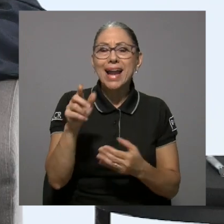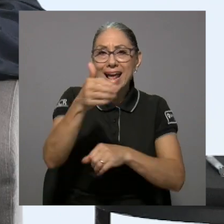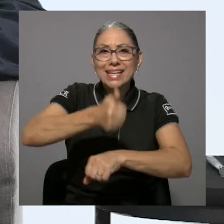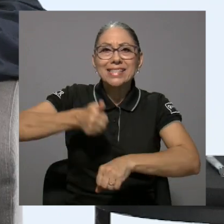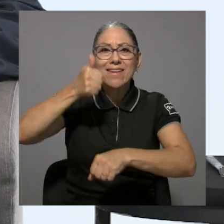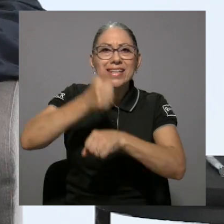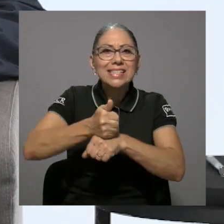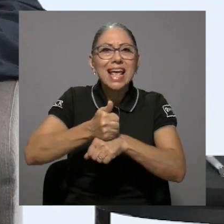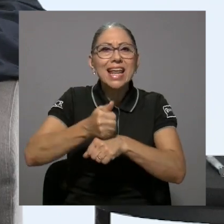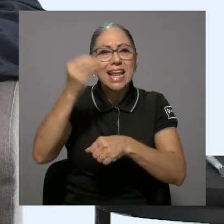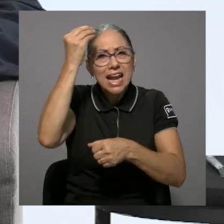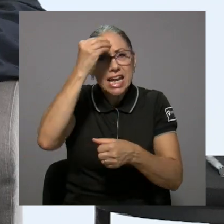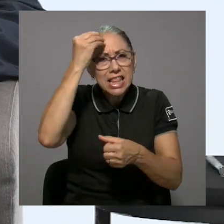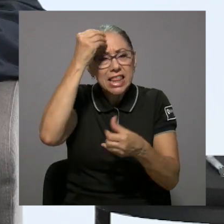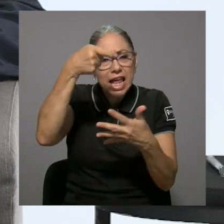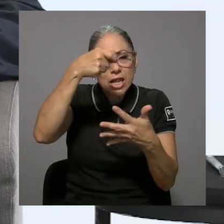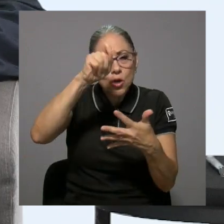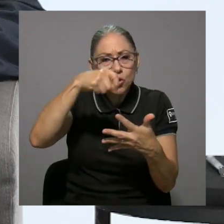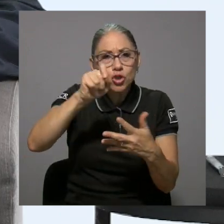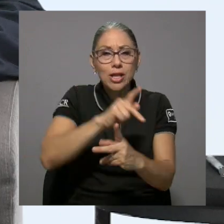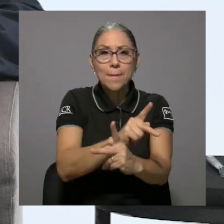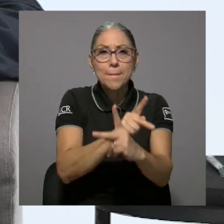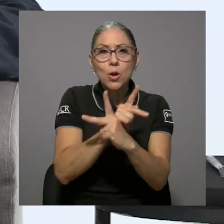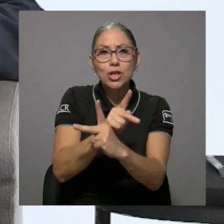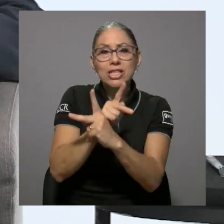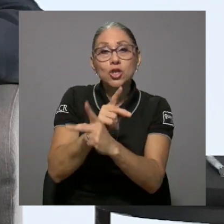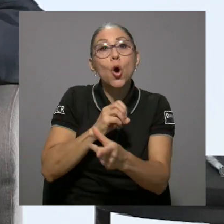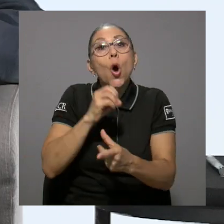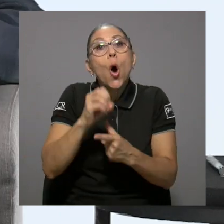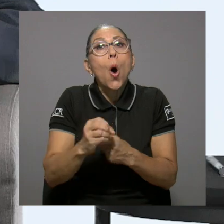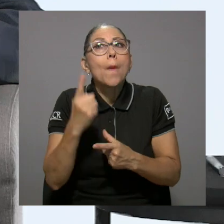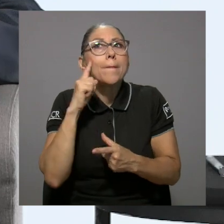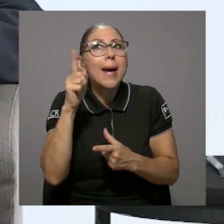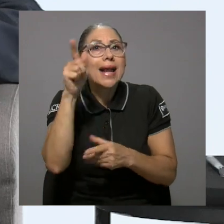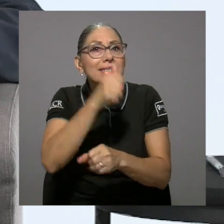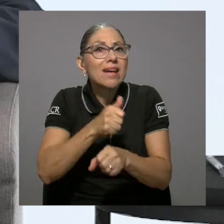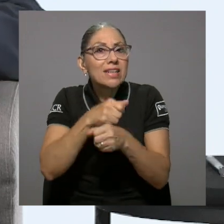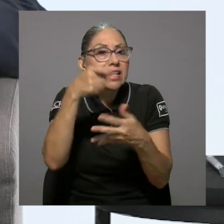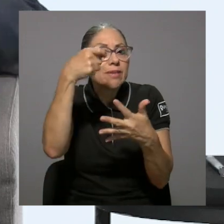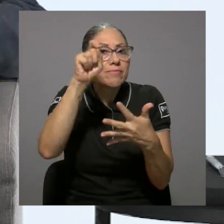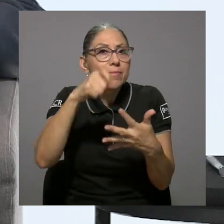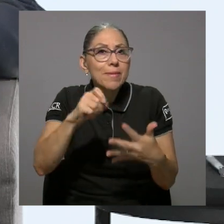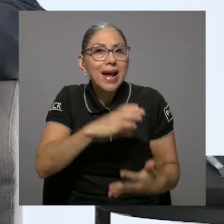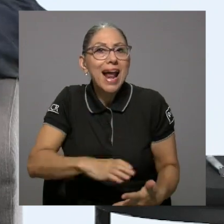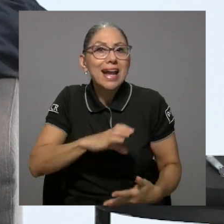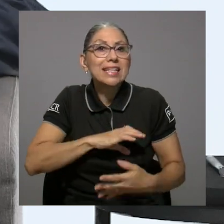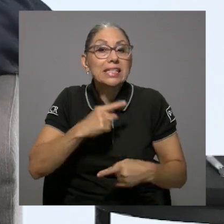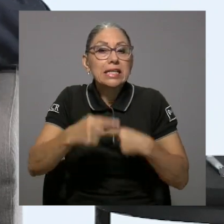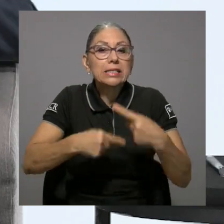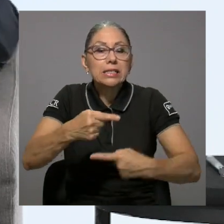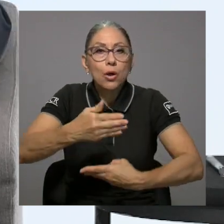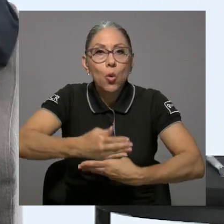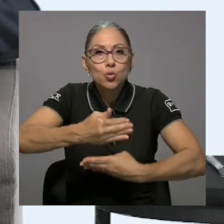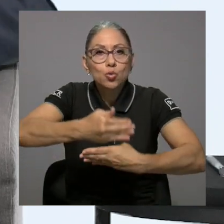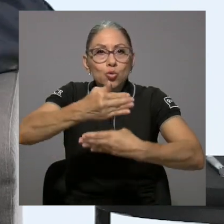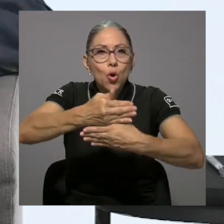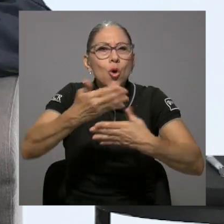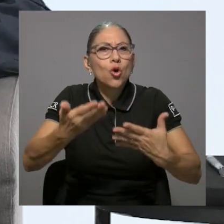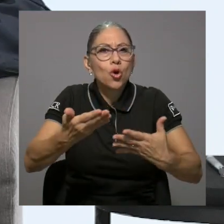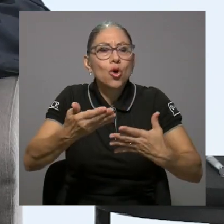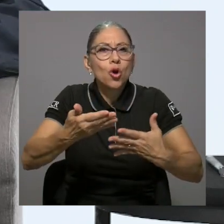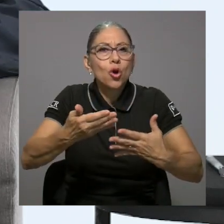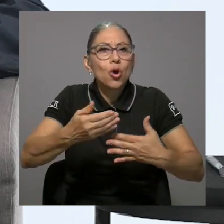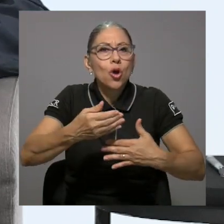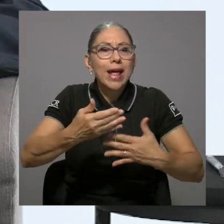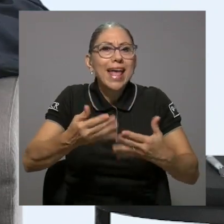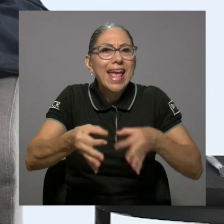establecer, digamos, criterios de protección o criterios de construcción? Explíquenos un poquito, digamos, cómo podemos